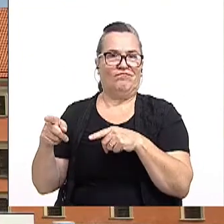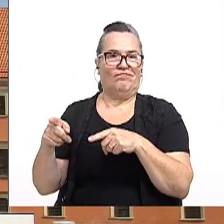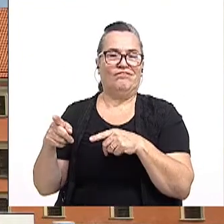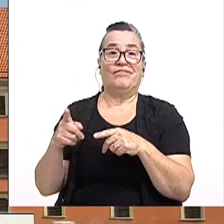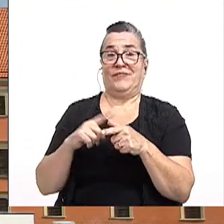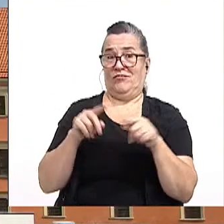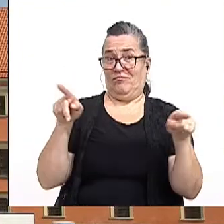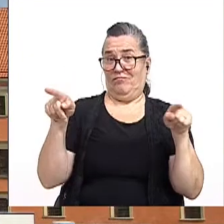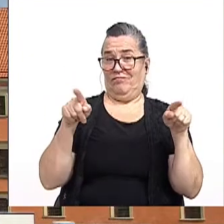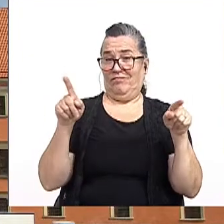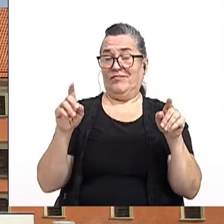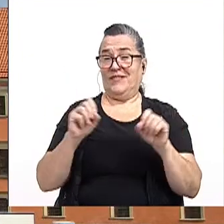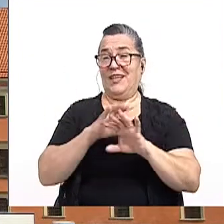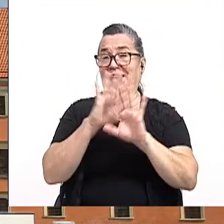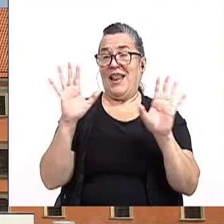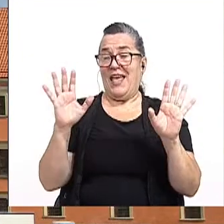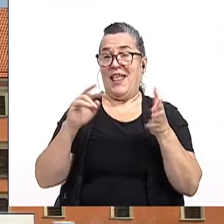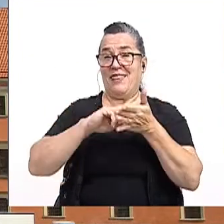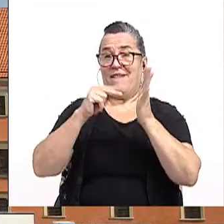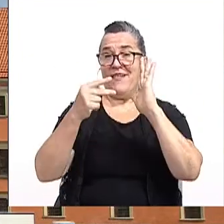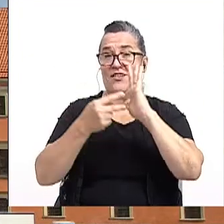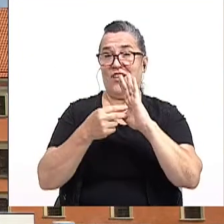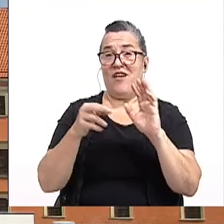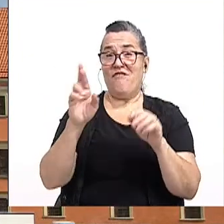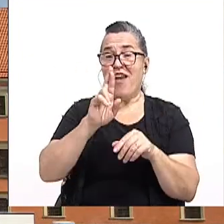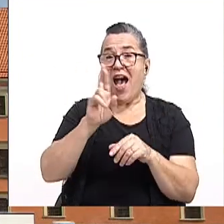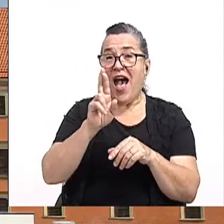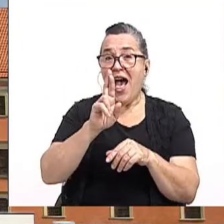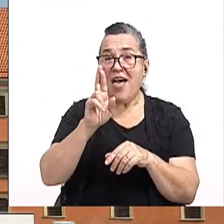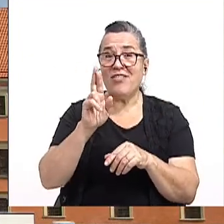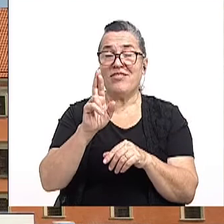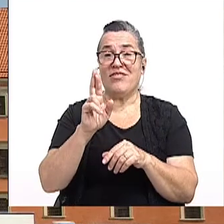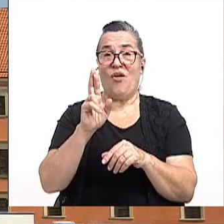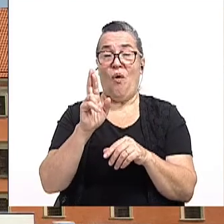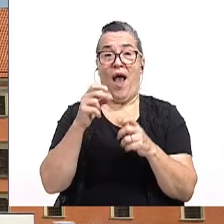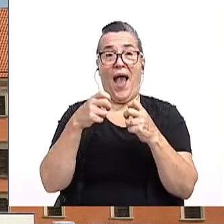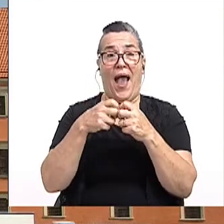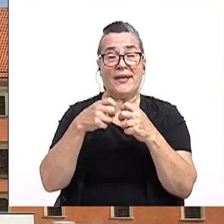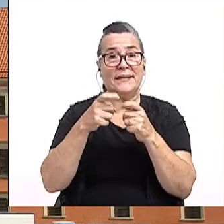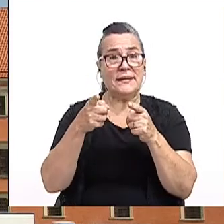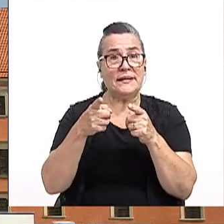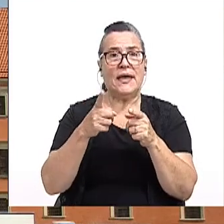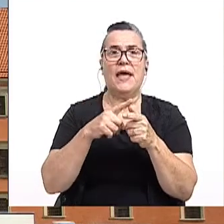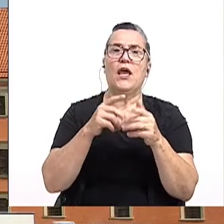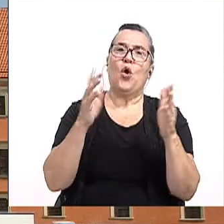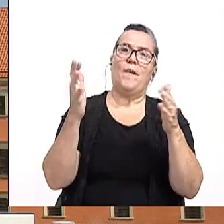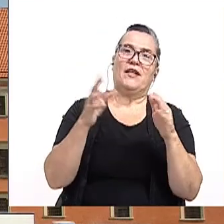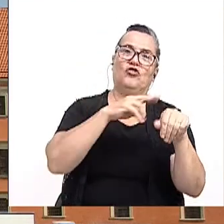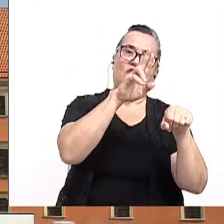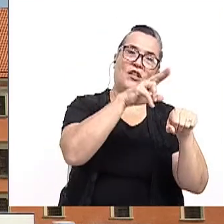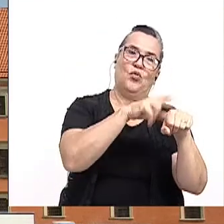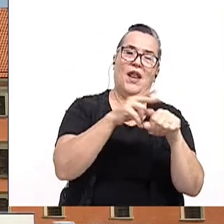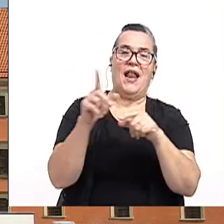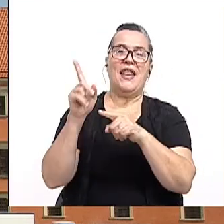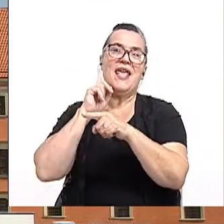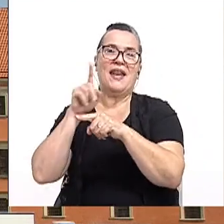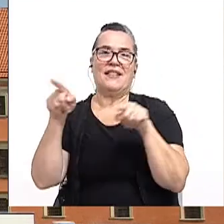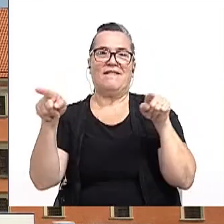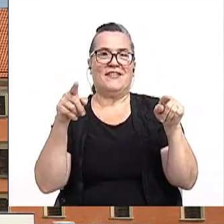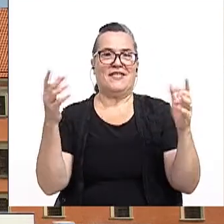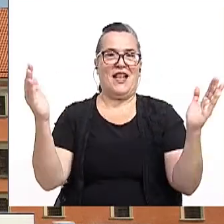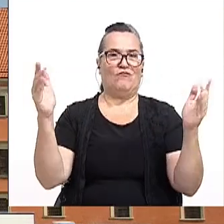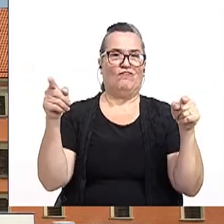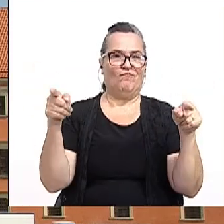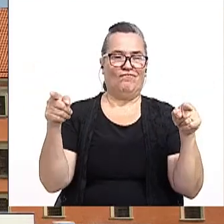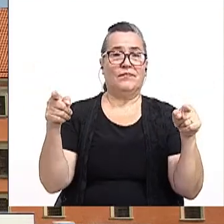¿Les está quedando clara entonces la definición de radiactividad y la comparación entre radiactividad natural y artificial?